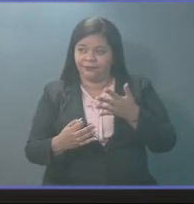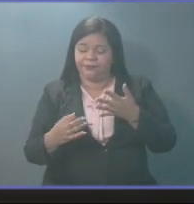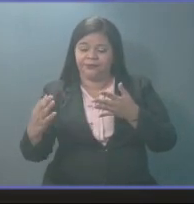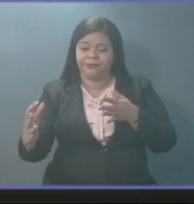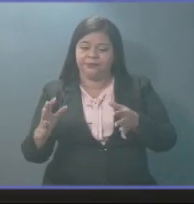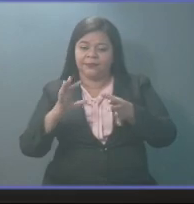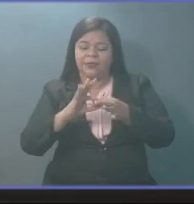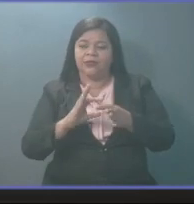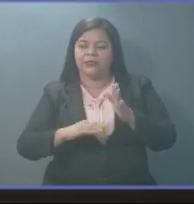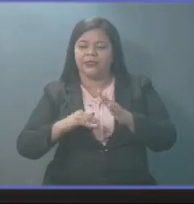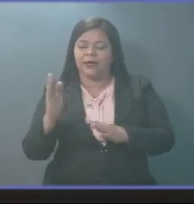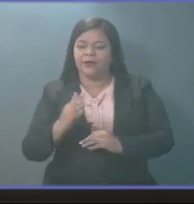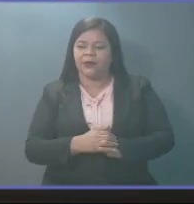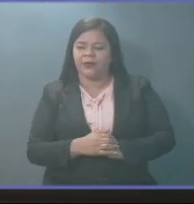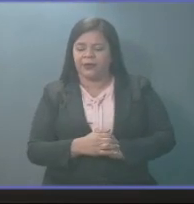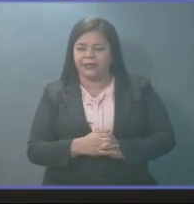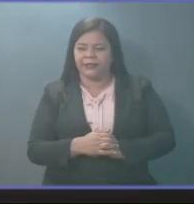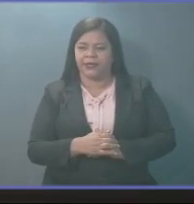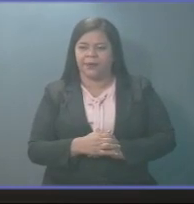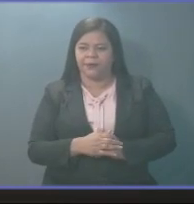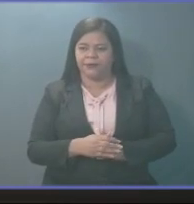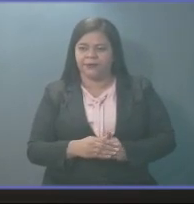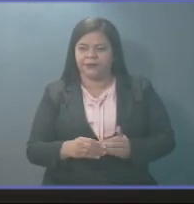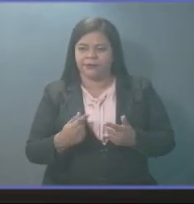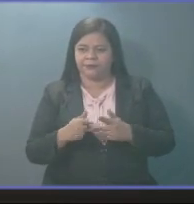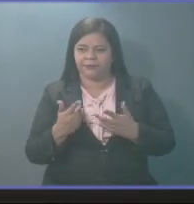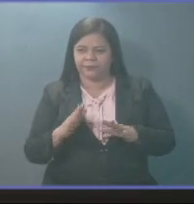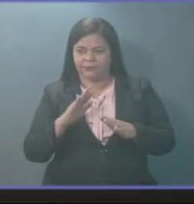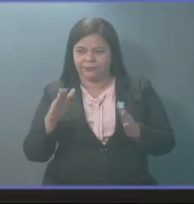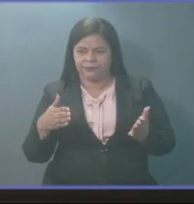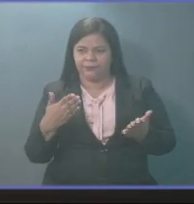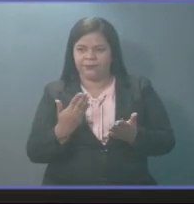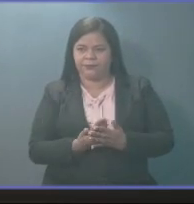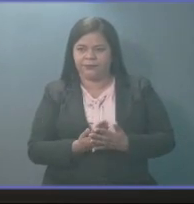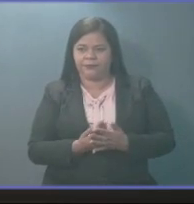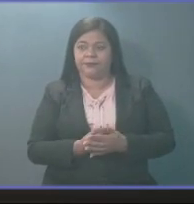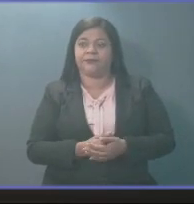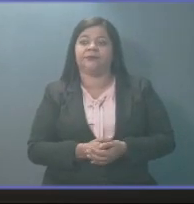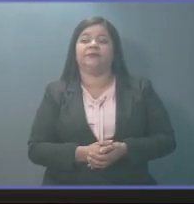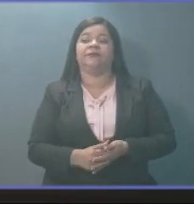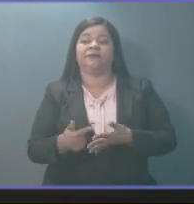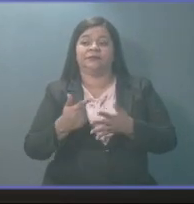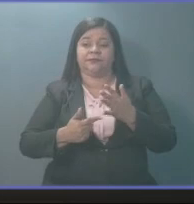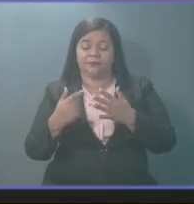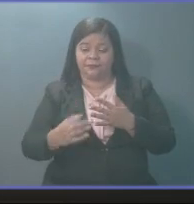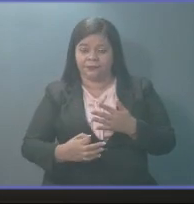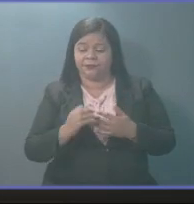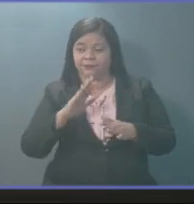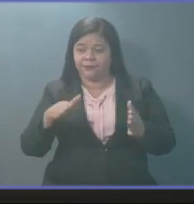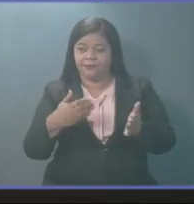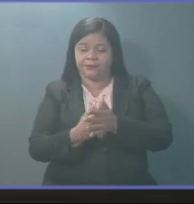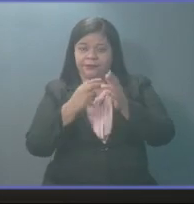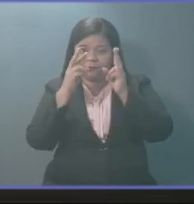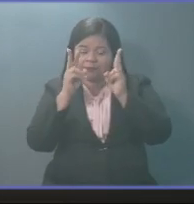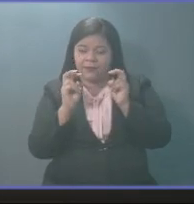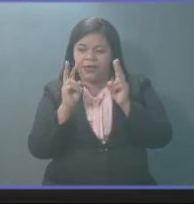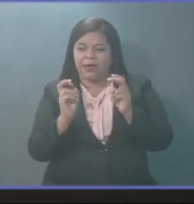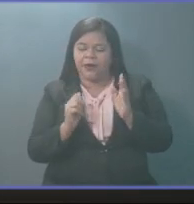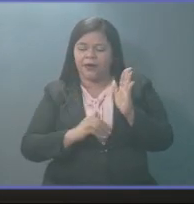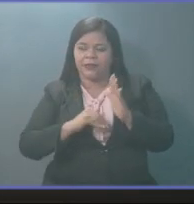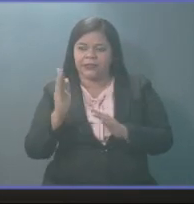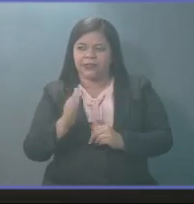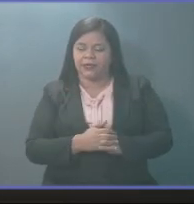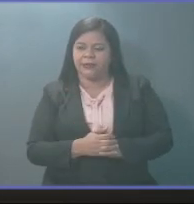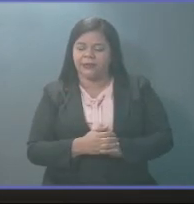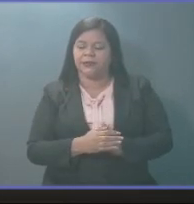relación, tal como lo evidencia la ley, que ahora es ley, disposiciones para la protección del